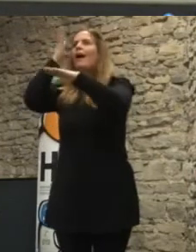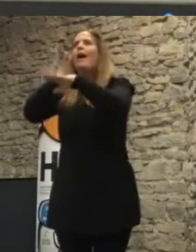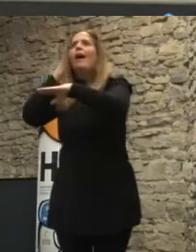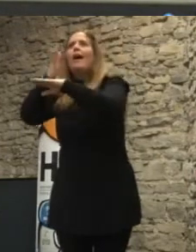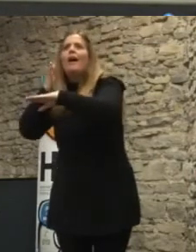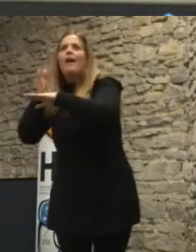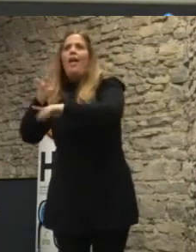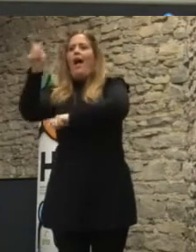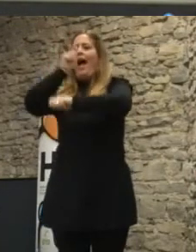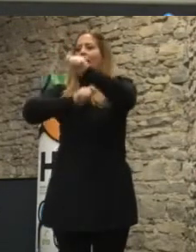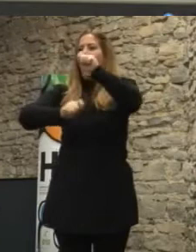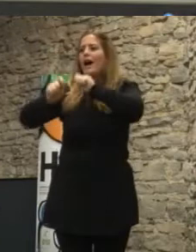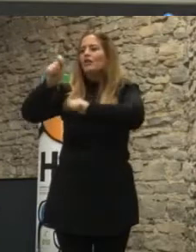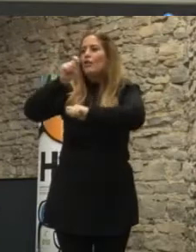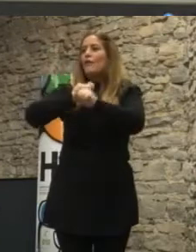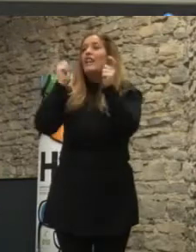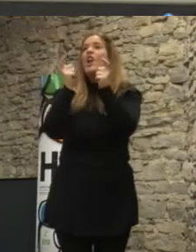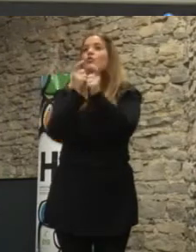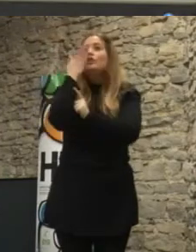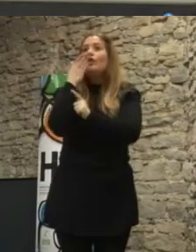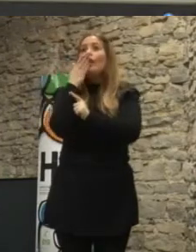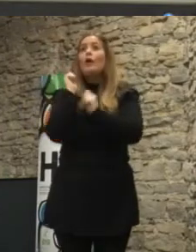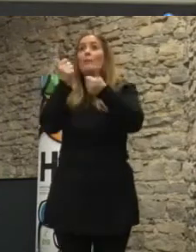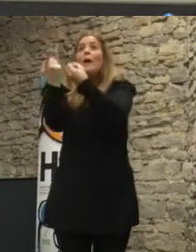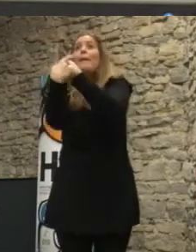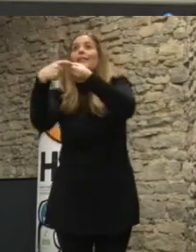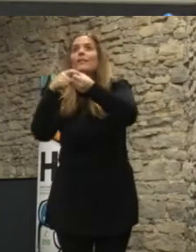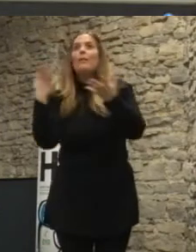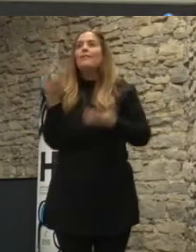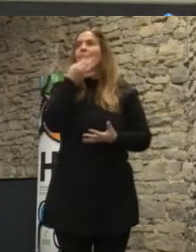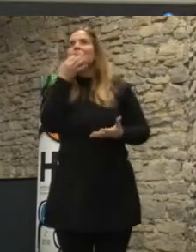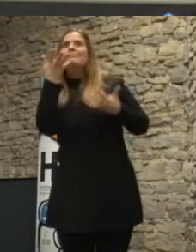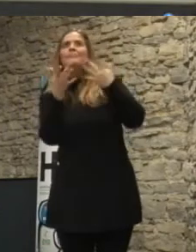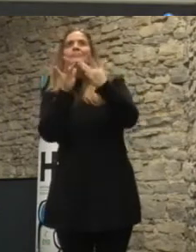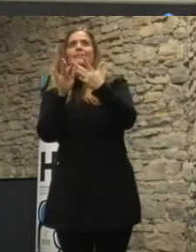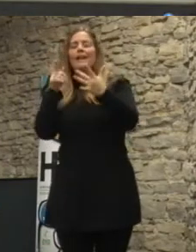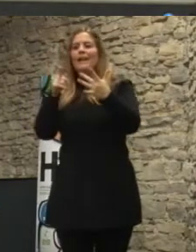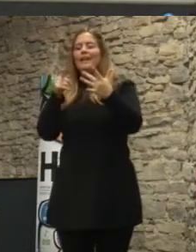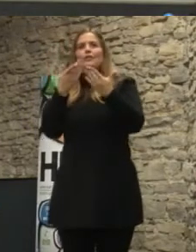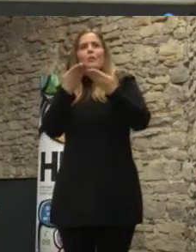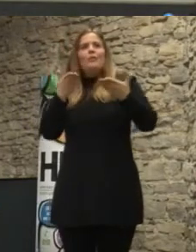las asociaciones de la escuela, en las reuniones de la escuela, y eso se coge incluso con entusiasmo.